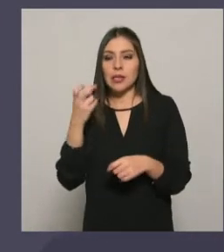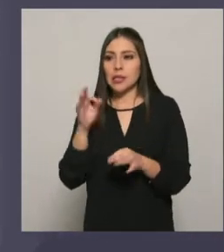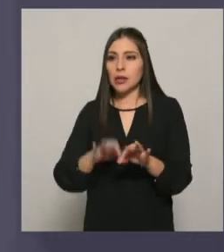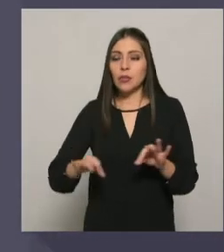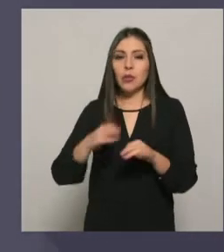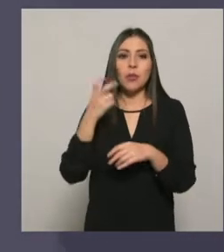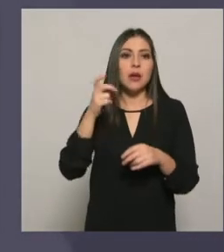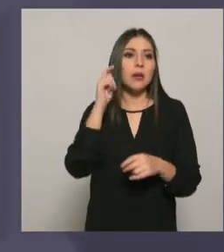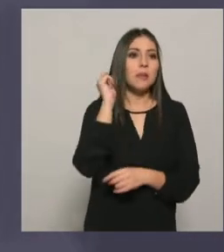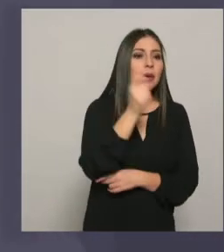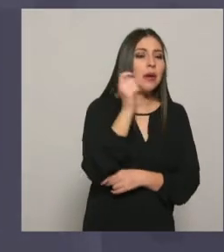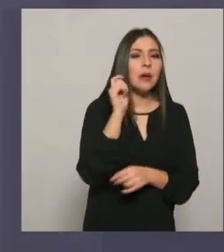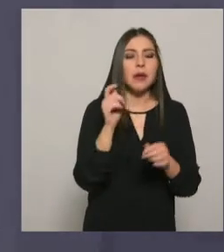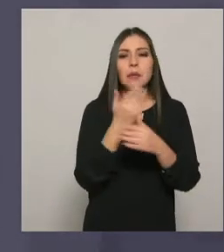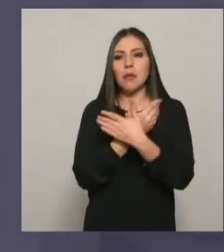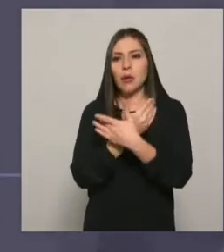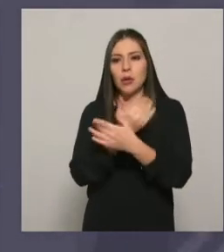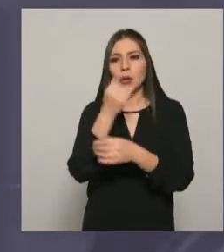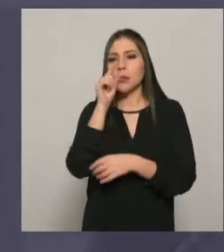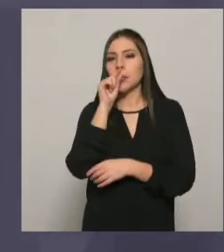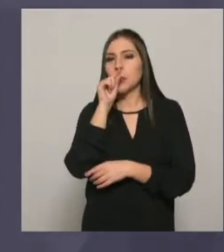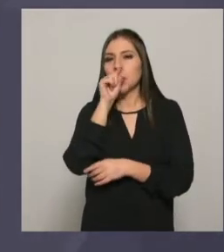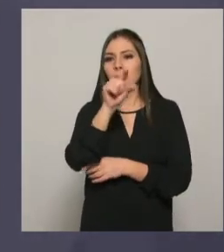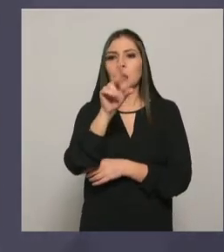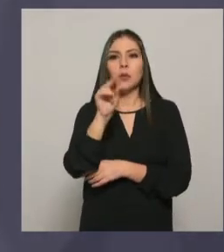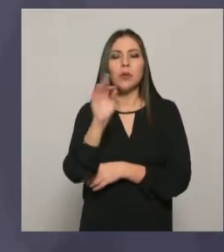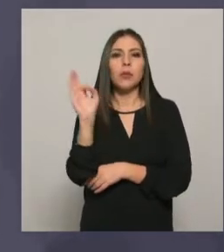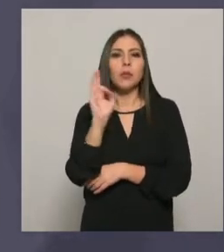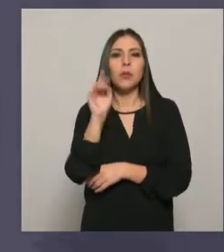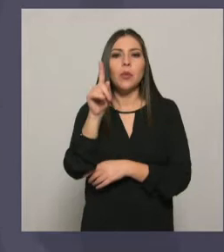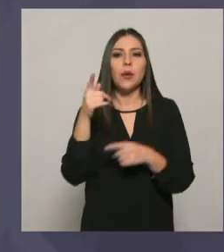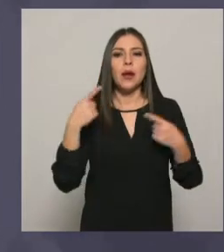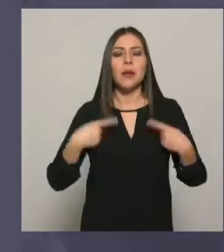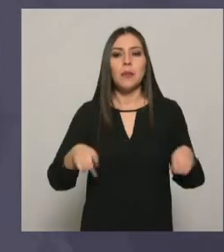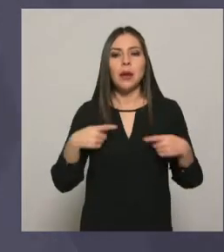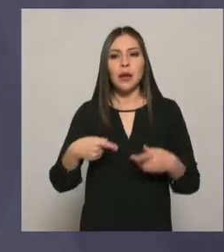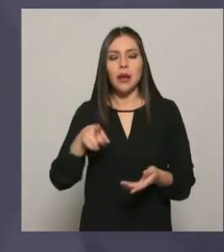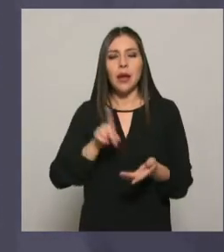los colibríes, porque podían ser algún ánima.